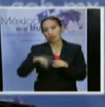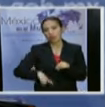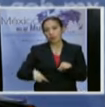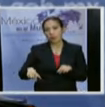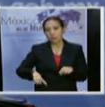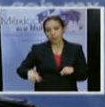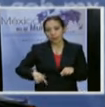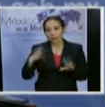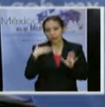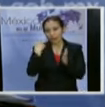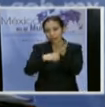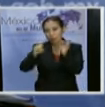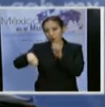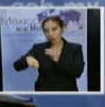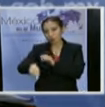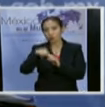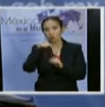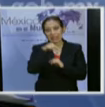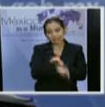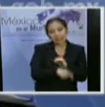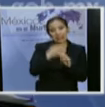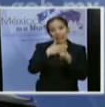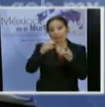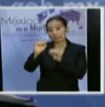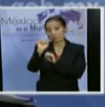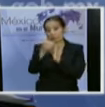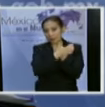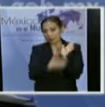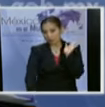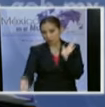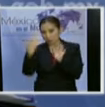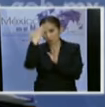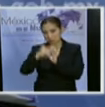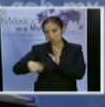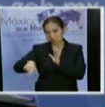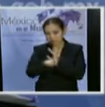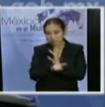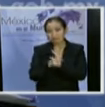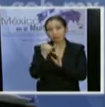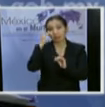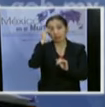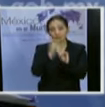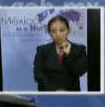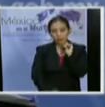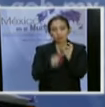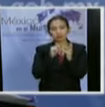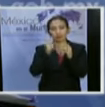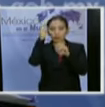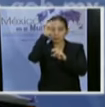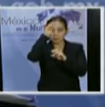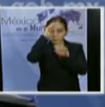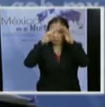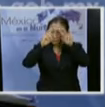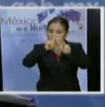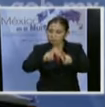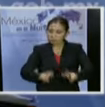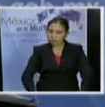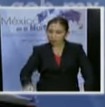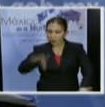gobierno en las Naciones Unidas de aquí y hasta el mes de septiembre, como todos y todas sabemos. Y terminaría haciendo una reflexión también muy